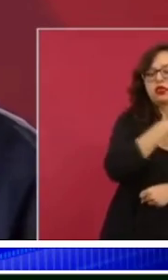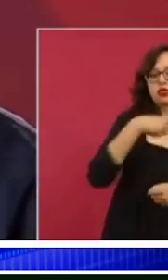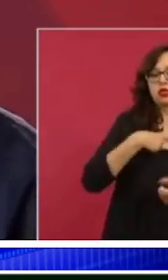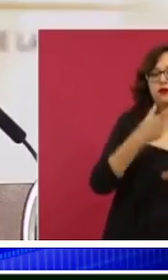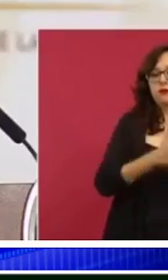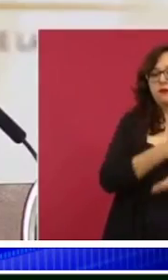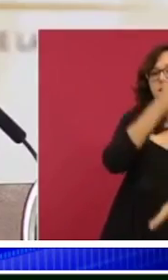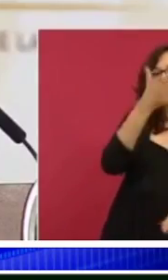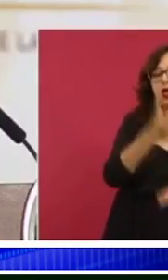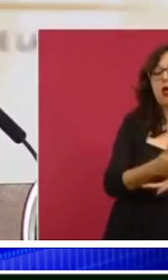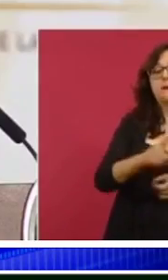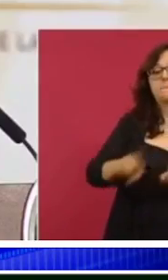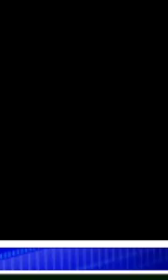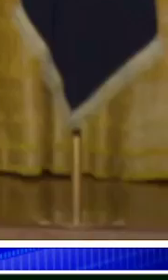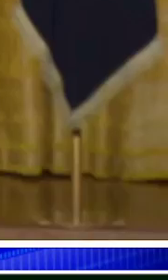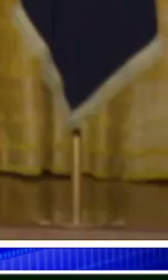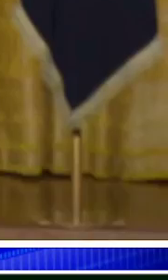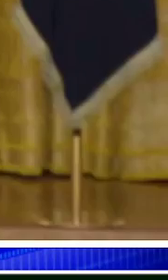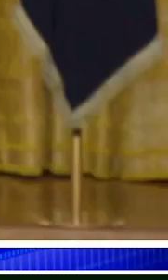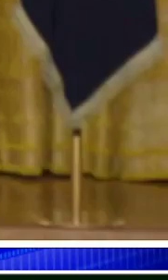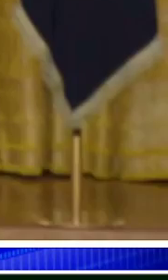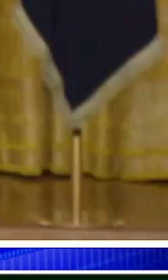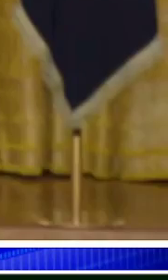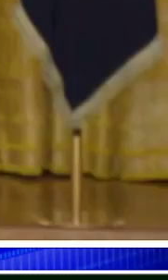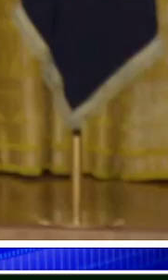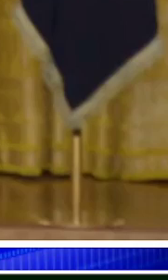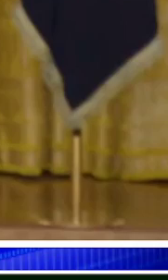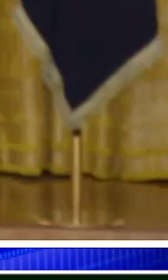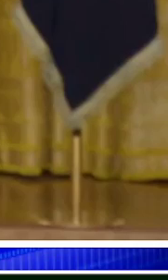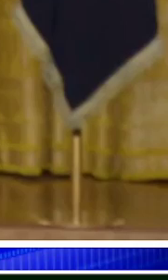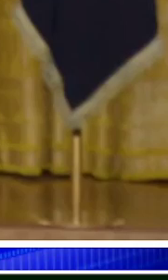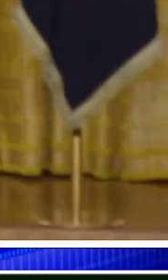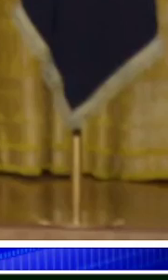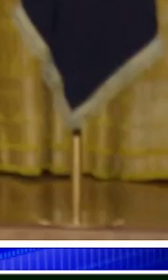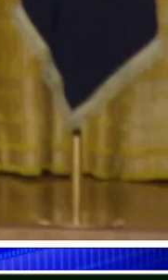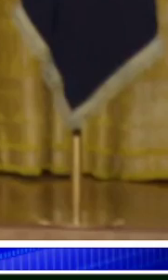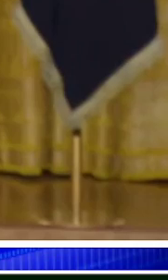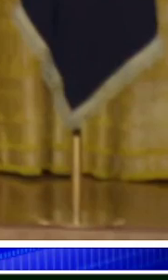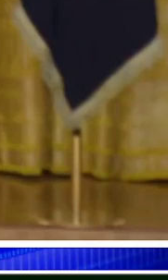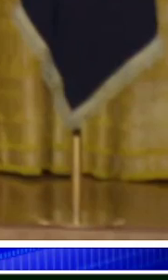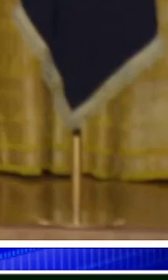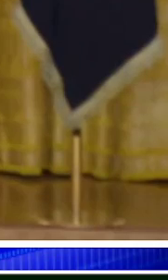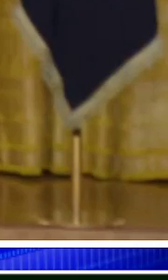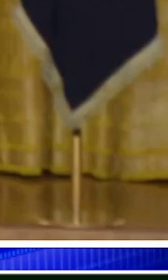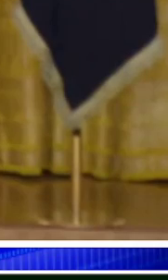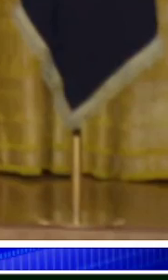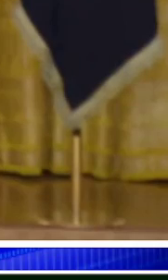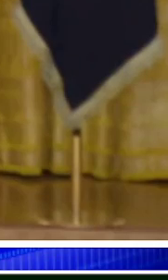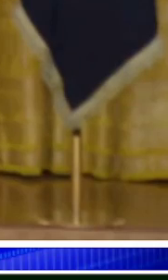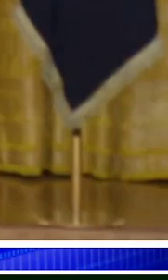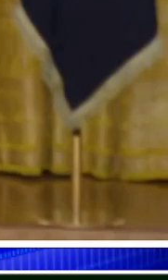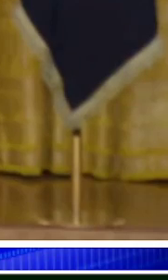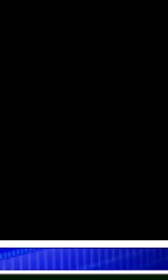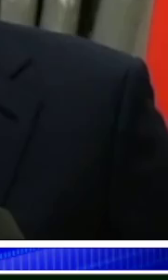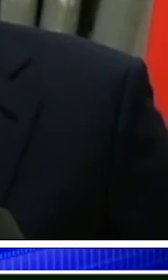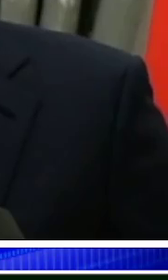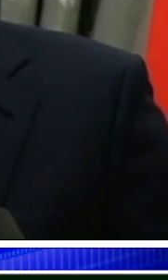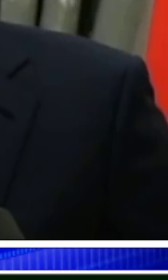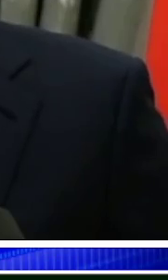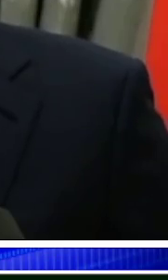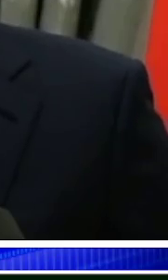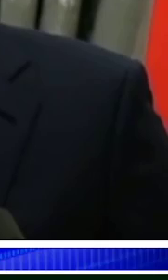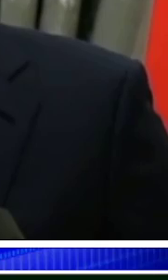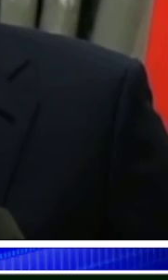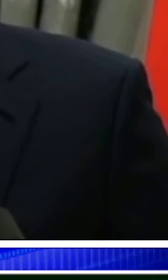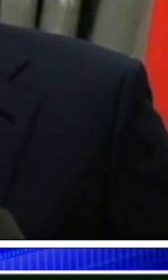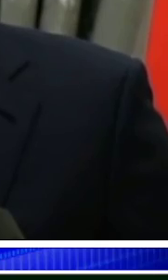manera que se tiene que seguir este camino que se tiene que seguir para evitar estos estas subidas y bajadas de esto vamos a platicar el día